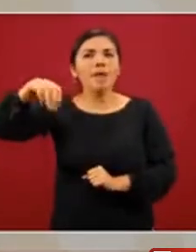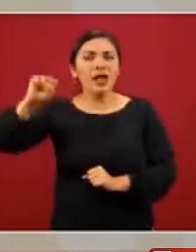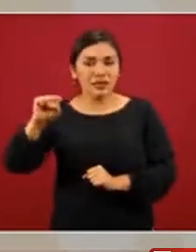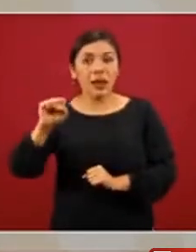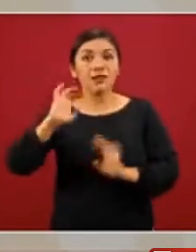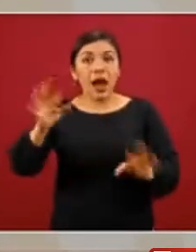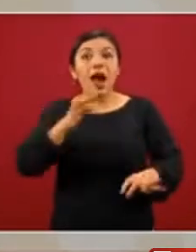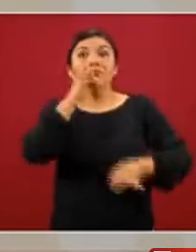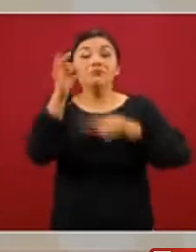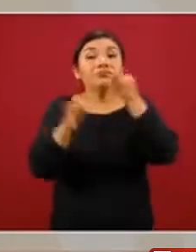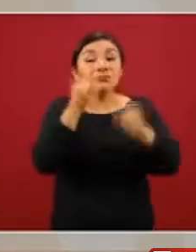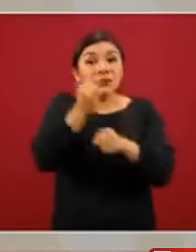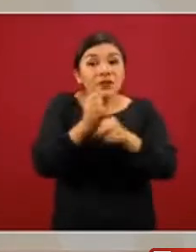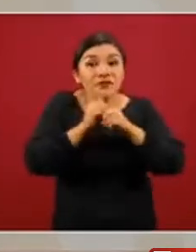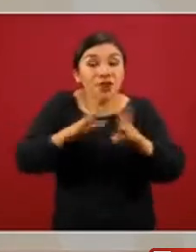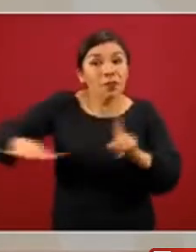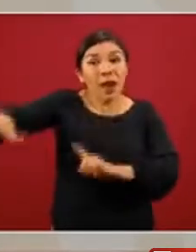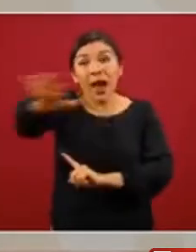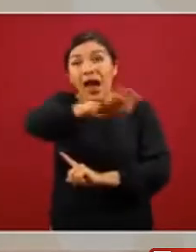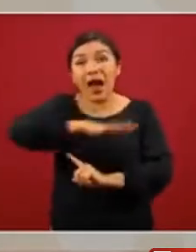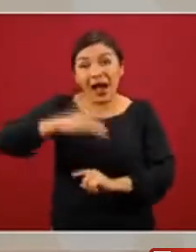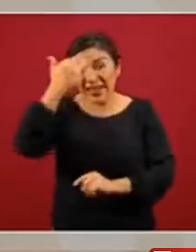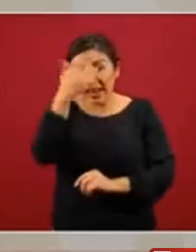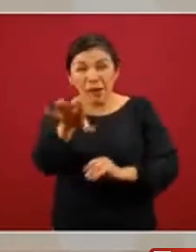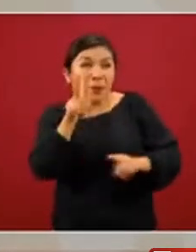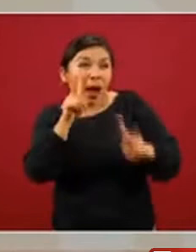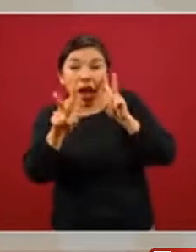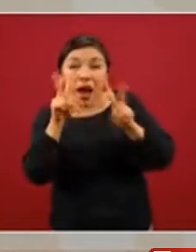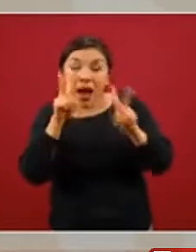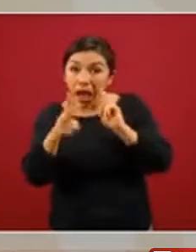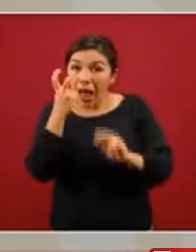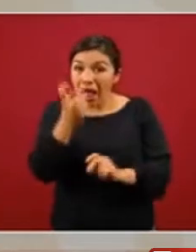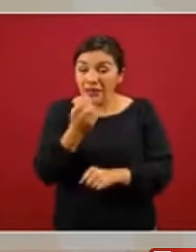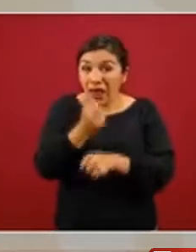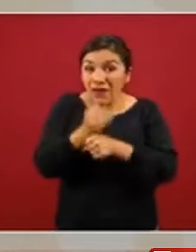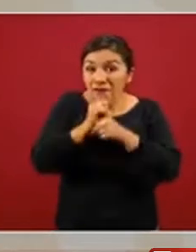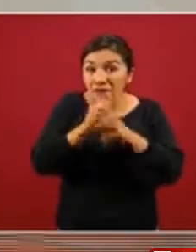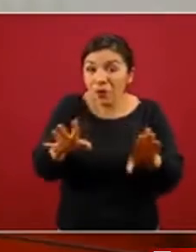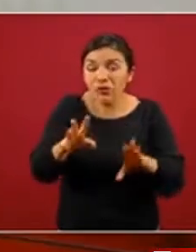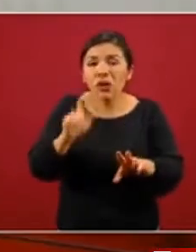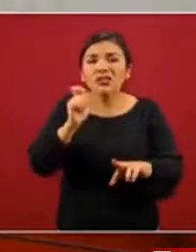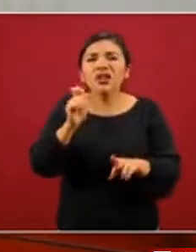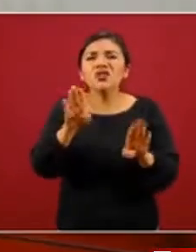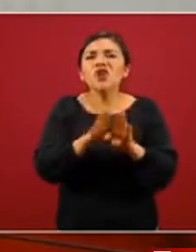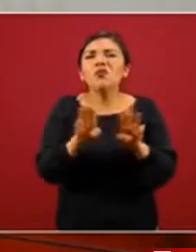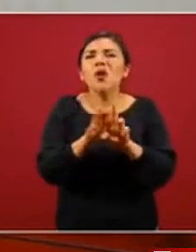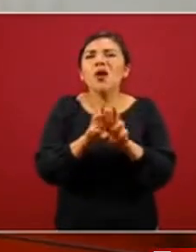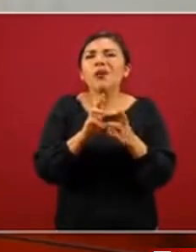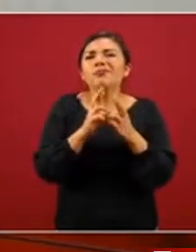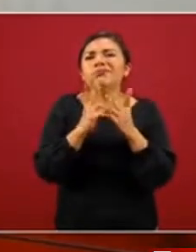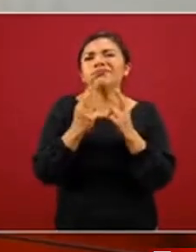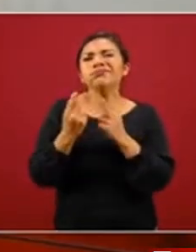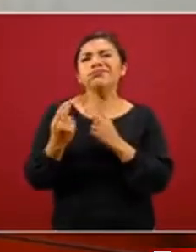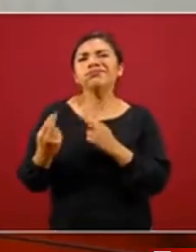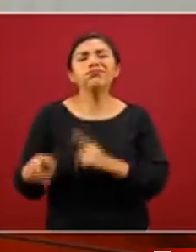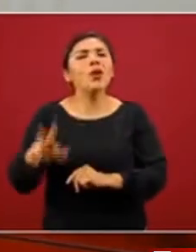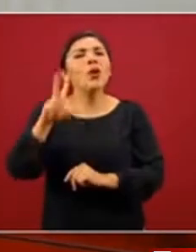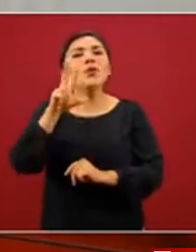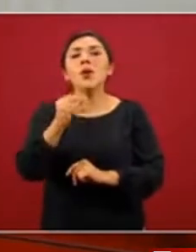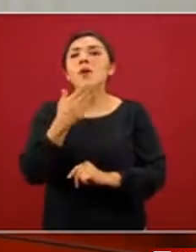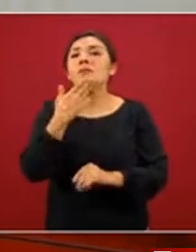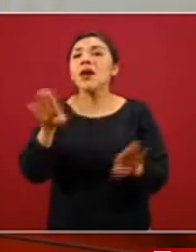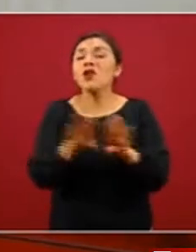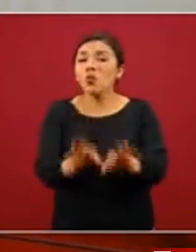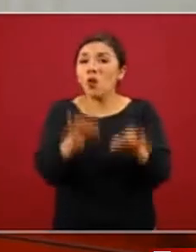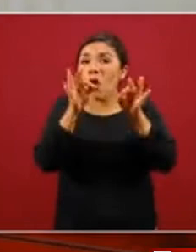empieza a propagar la información al respecto y esta información se deteriora, es decir, dista mucho,